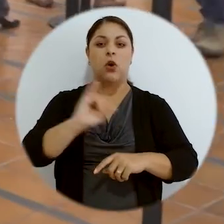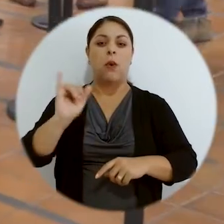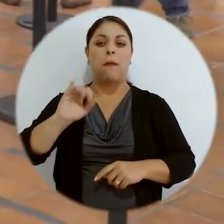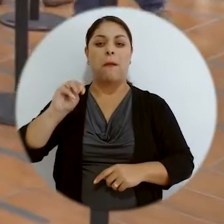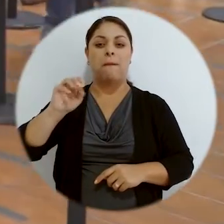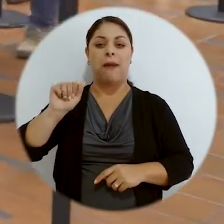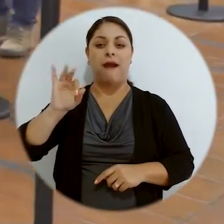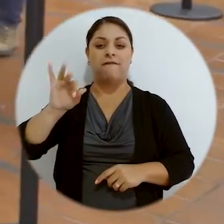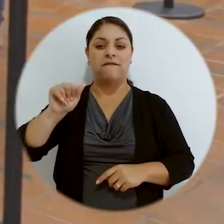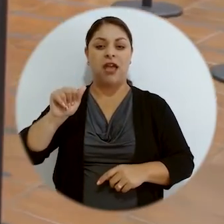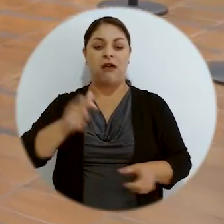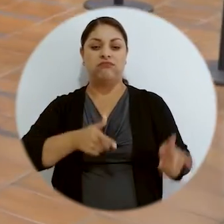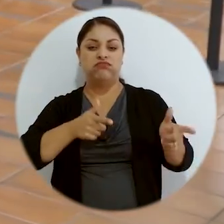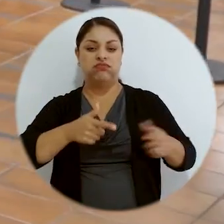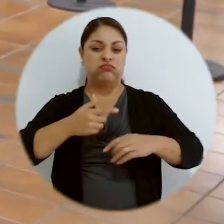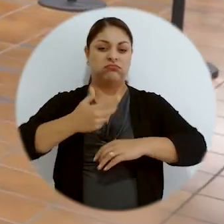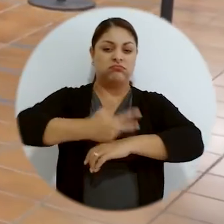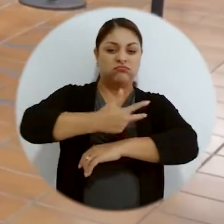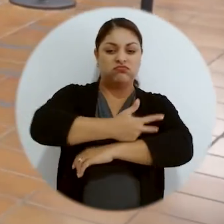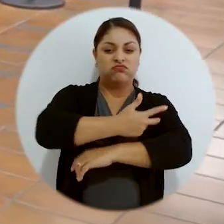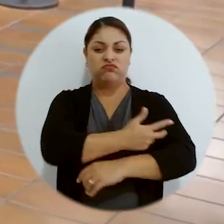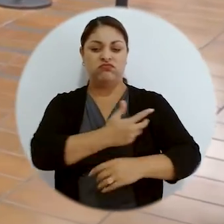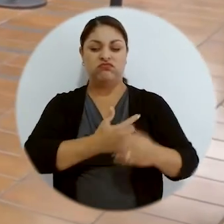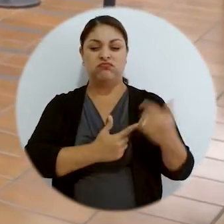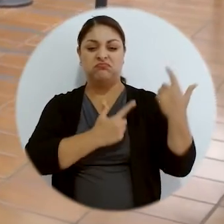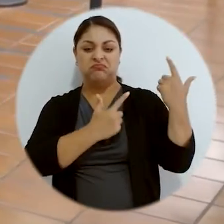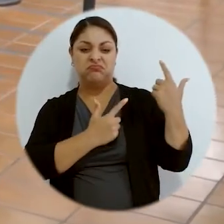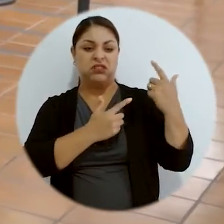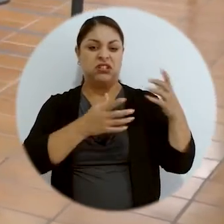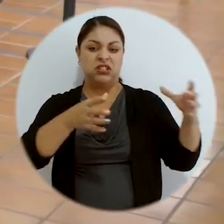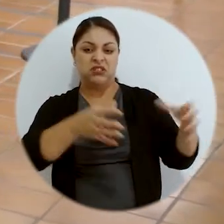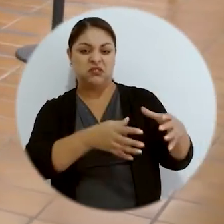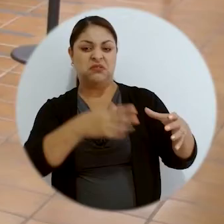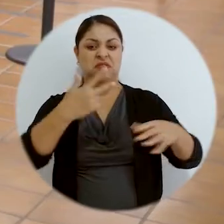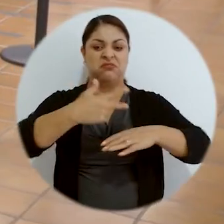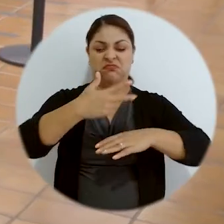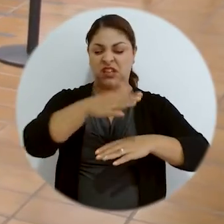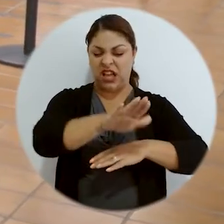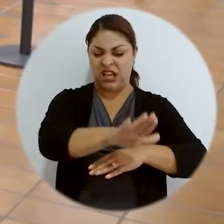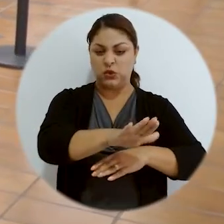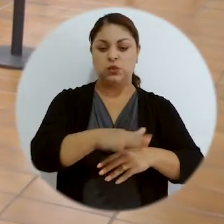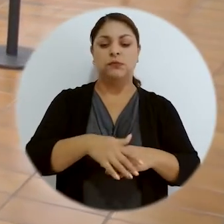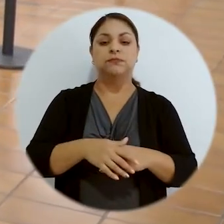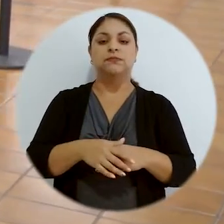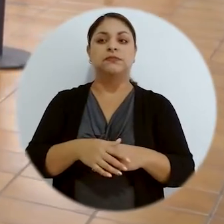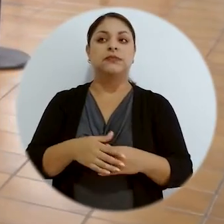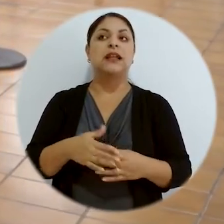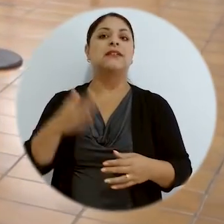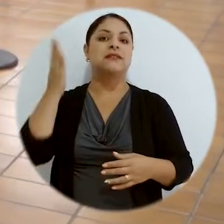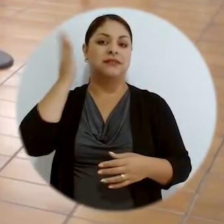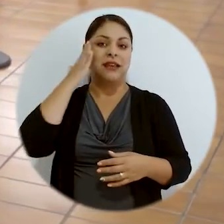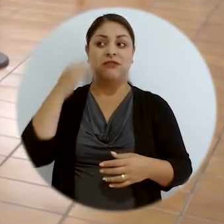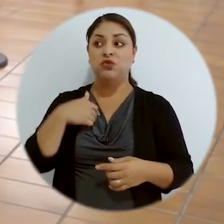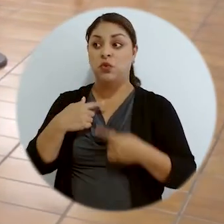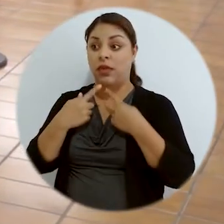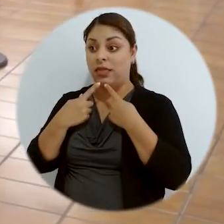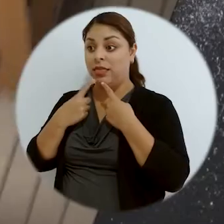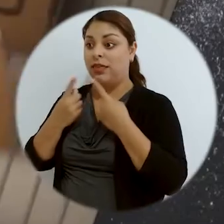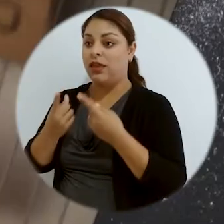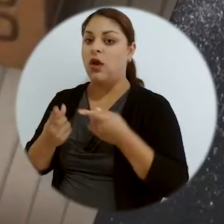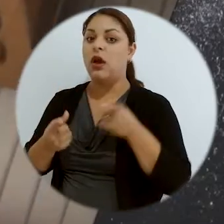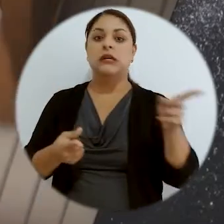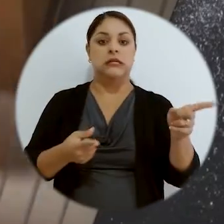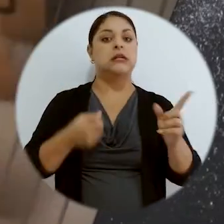mafias, también le dicen a la persona, mire, si usted cuenta que esto es me denuncia, usted sabe,